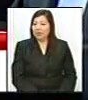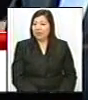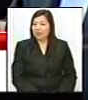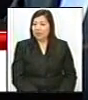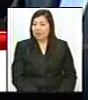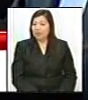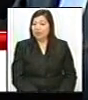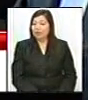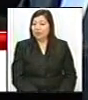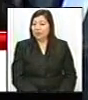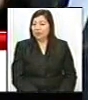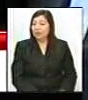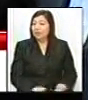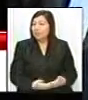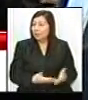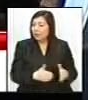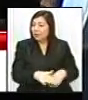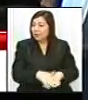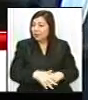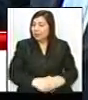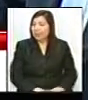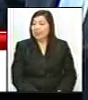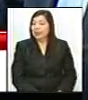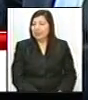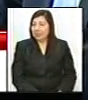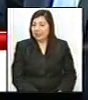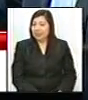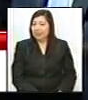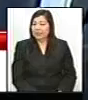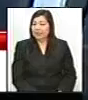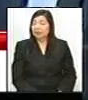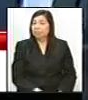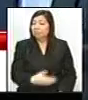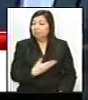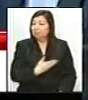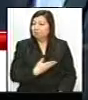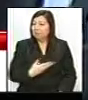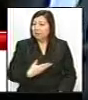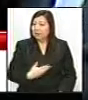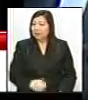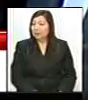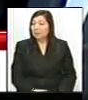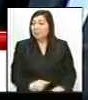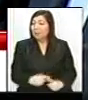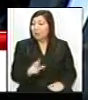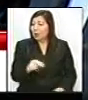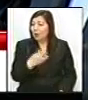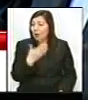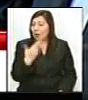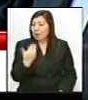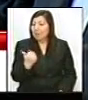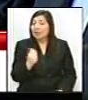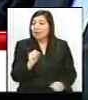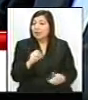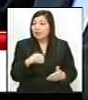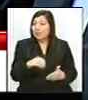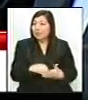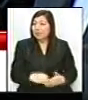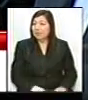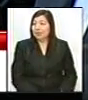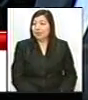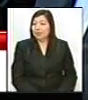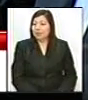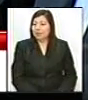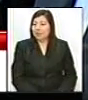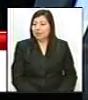ya un poquito yéndome a mi región, presidente, decirle al señor ministro que no se olvide que, bueno, estamos